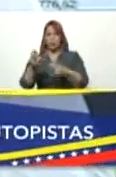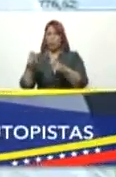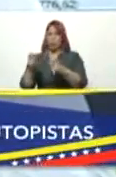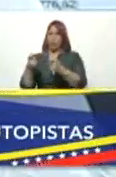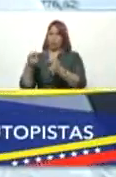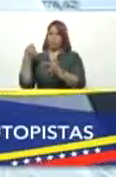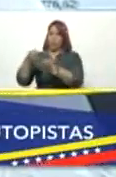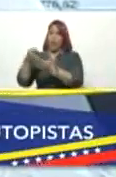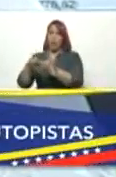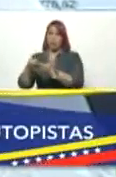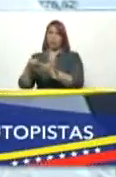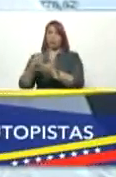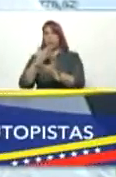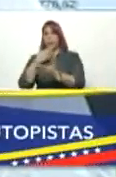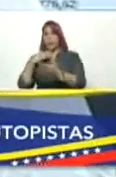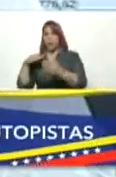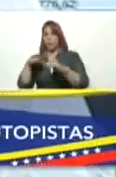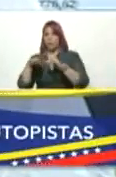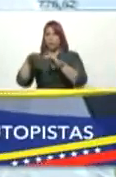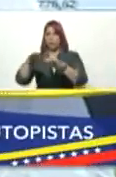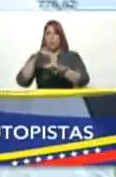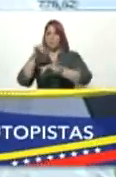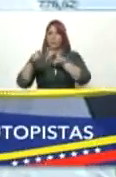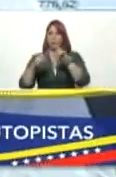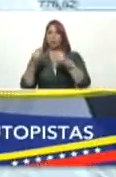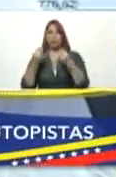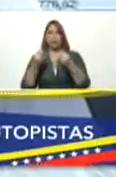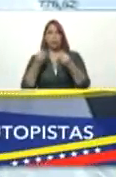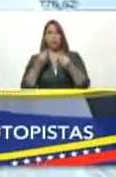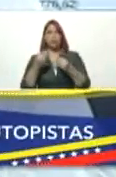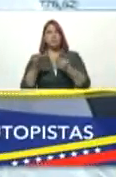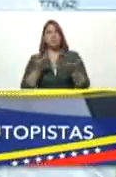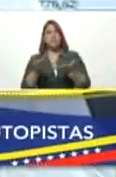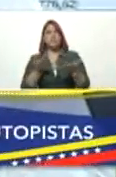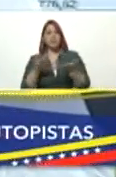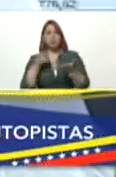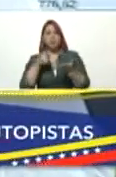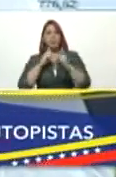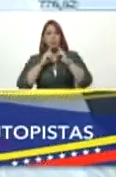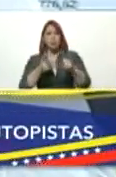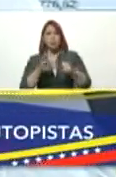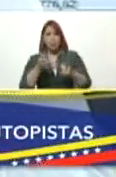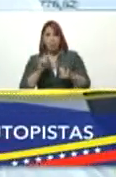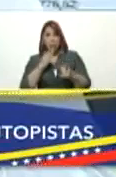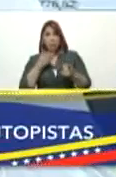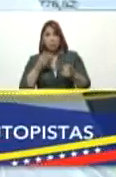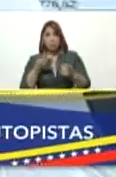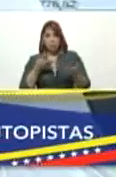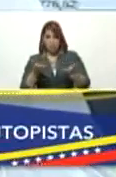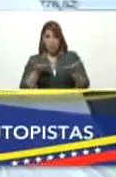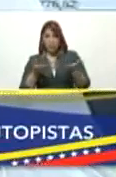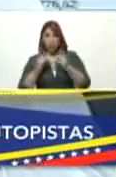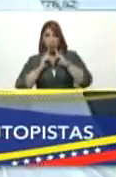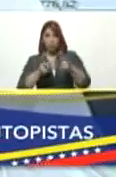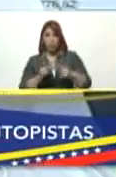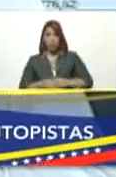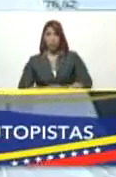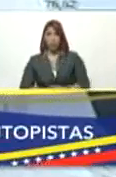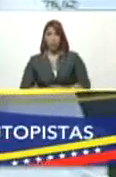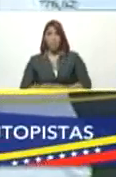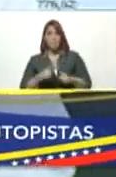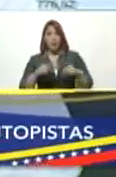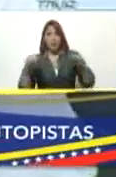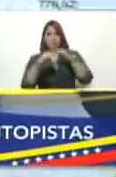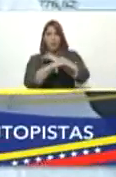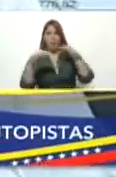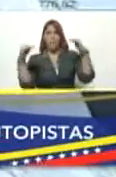peaje. Y me pregunto, ¿cómo estará el servicio de esta autopista? ¿Habrá servicio para el transeúnte,